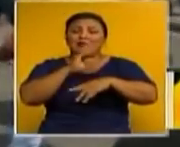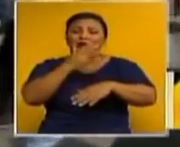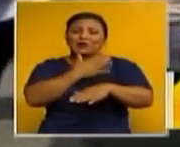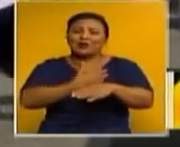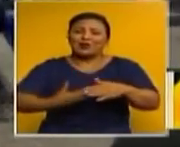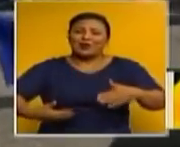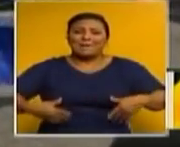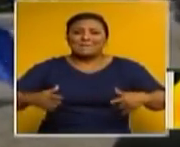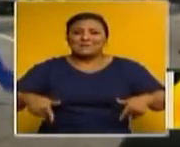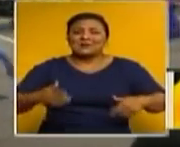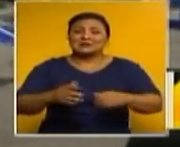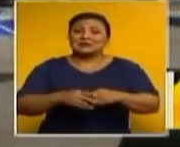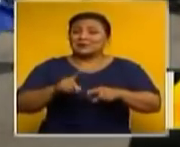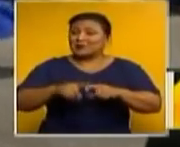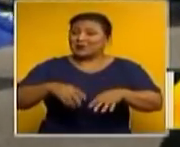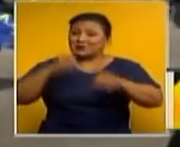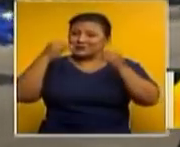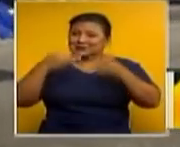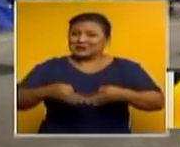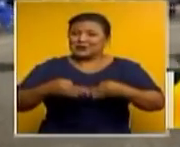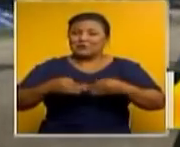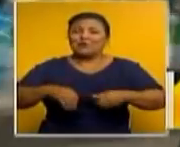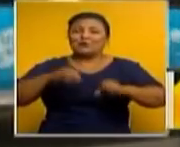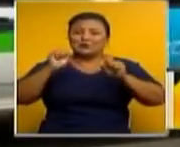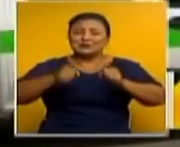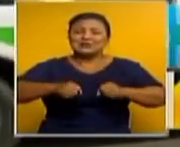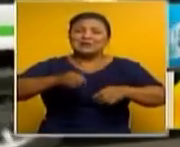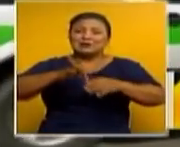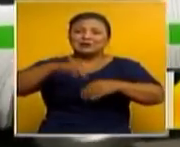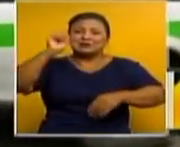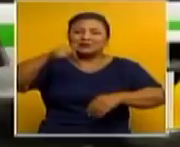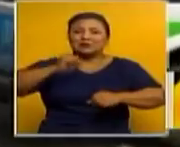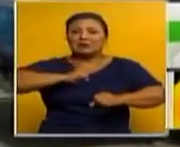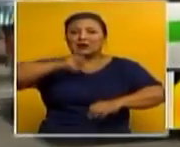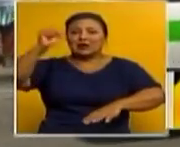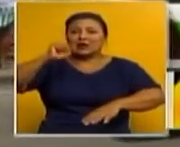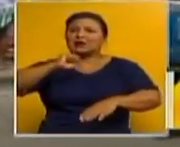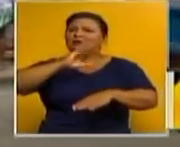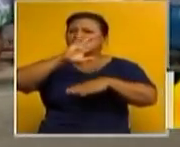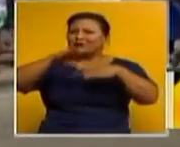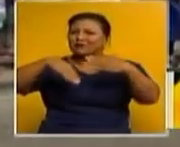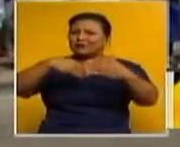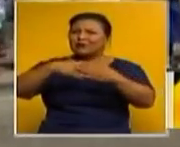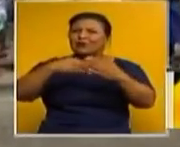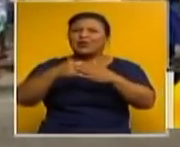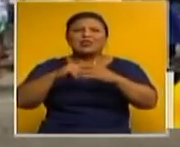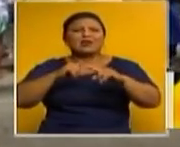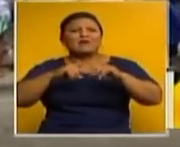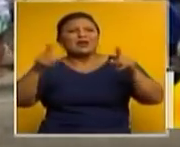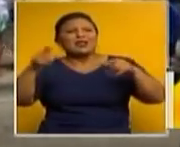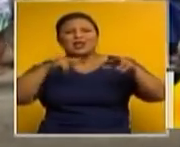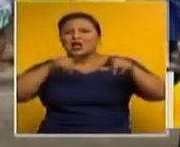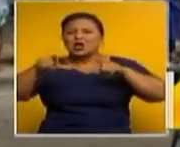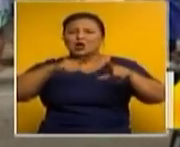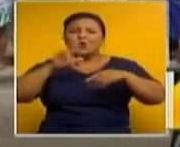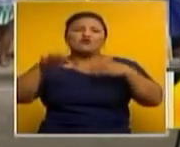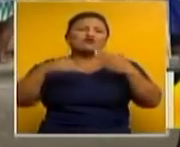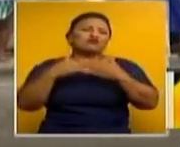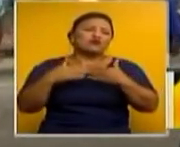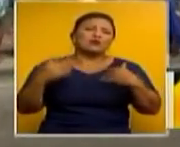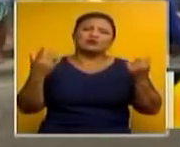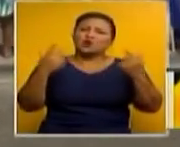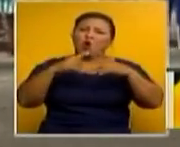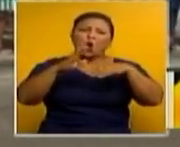En ese sentido, estamos seguros que el sí va a ganar abrumadoramente. Aquí hay de todos los rincones, no solo del Distrito 1 de la Jimena de la Febres